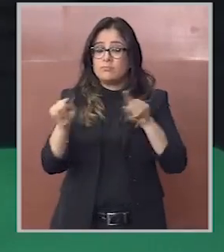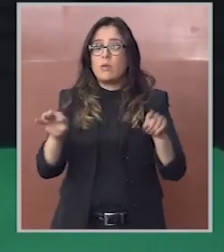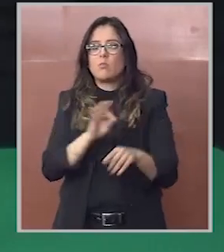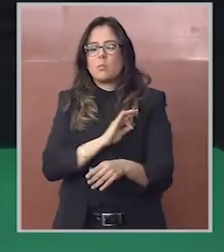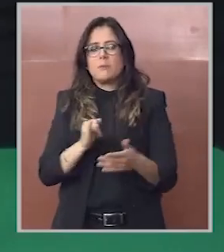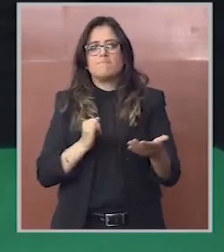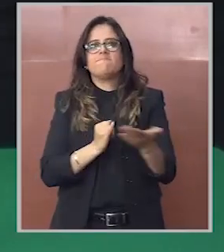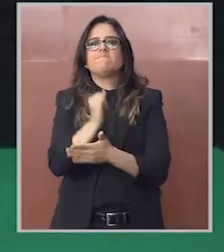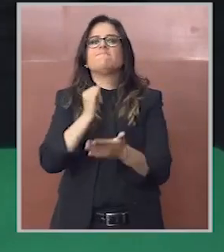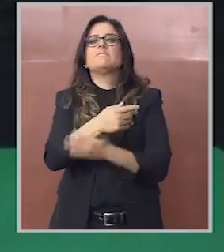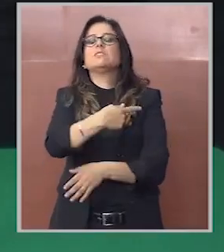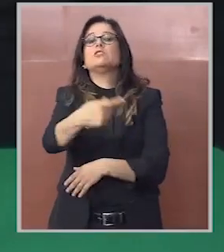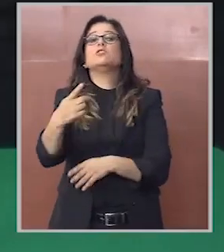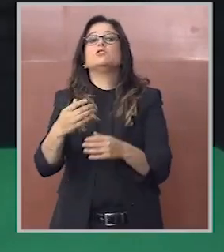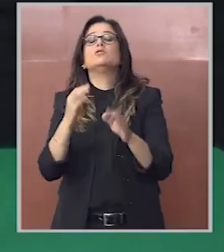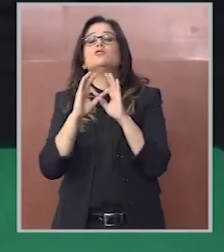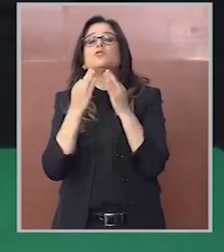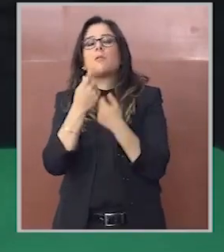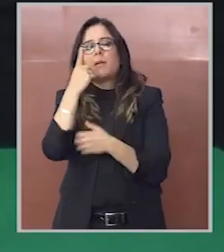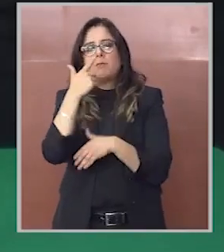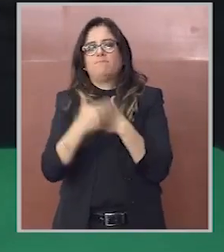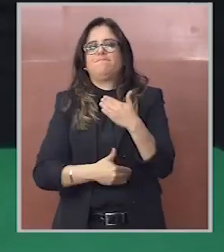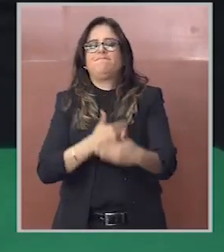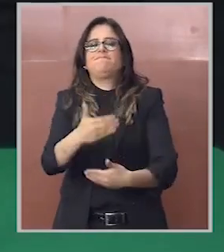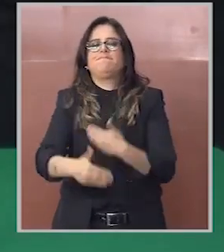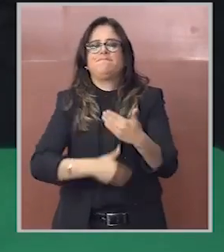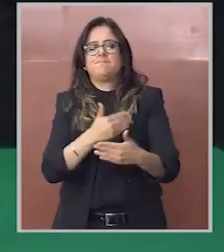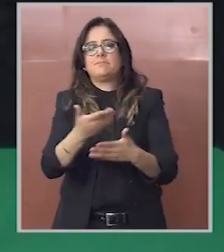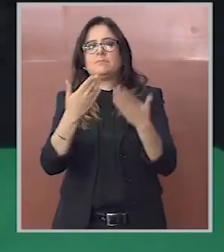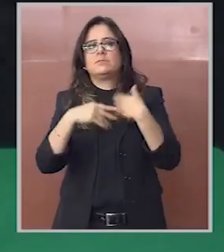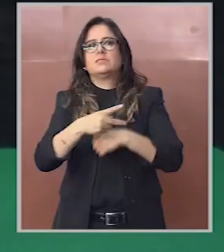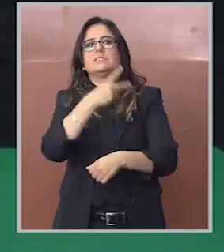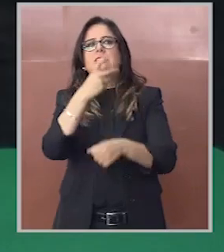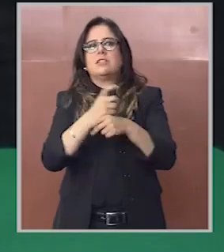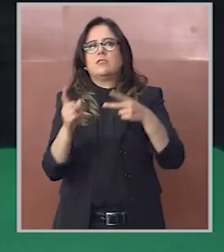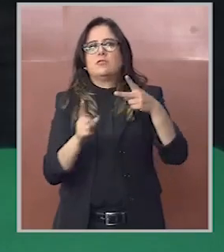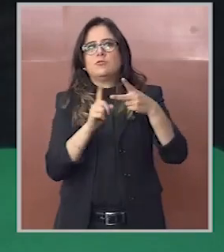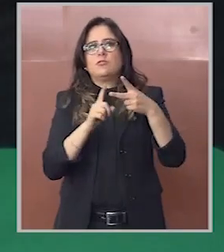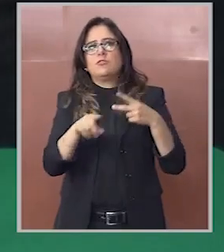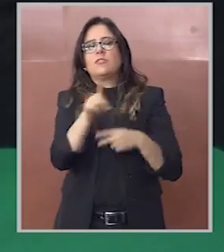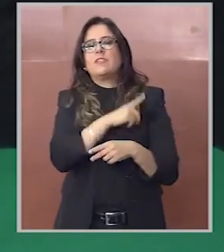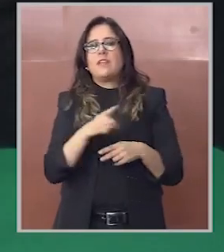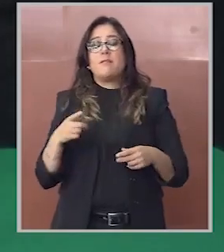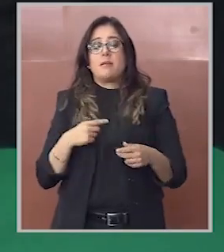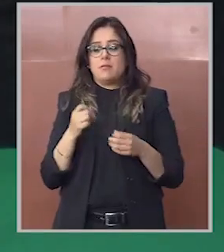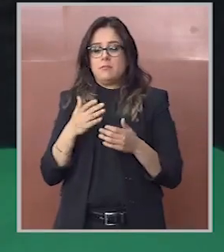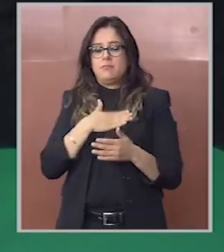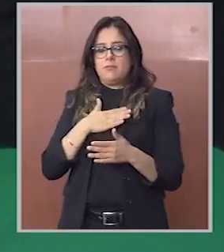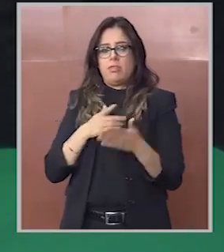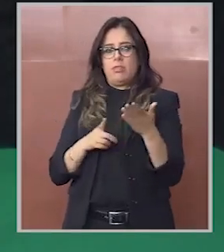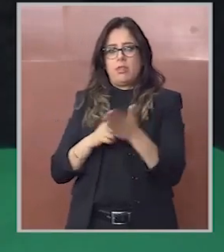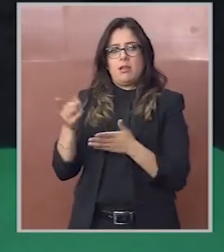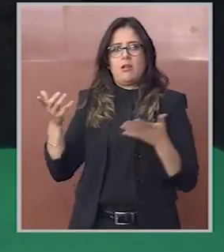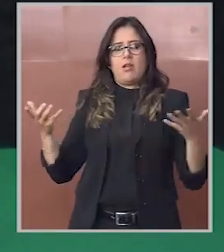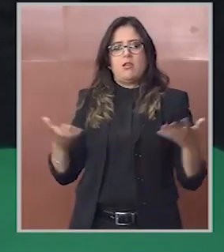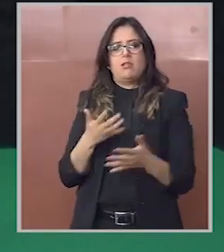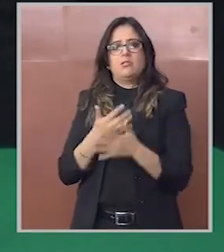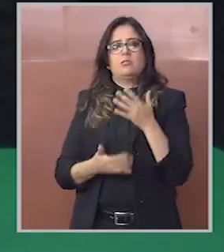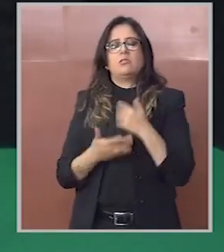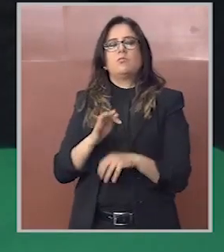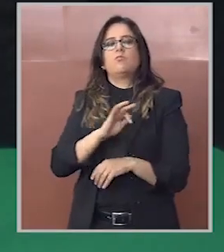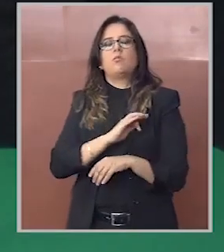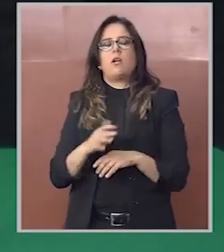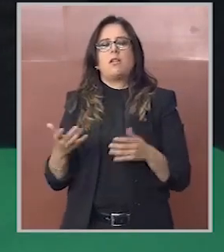segundo lugar garantizar que puedan ejercer su derecho a practicar y reavivar sus tradiciones y costumbres